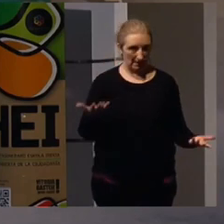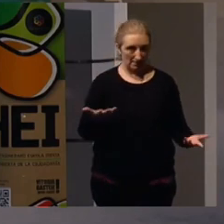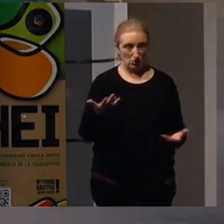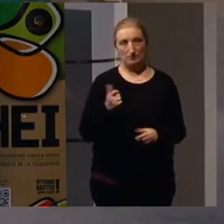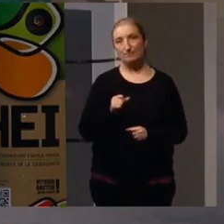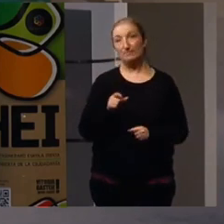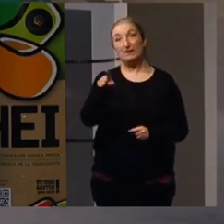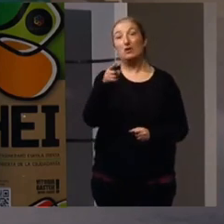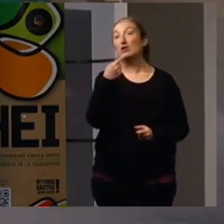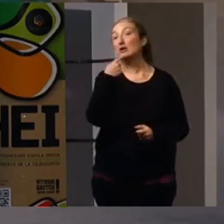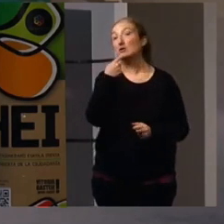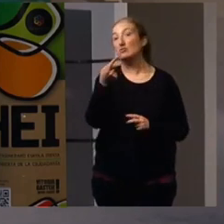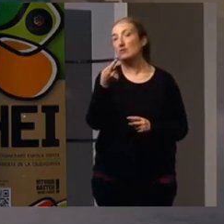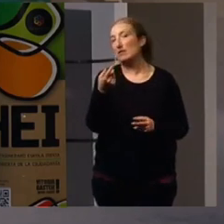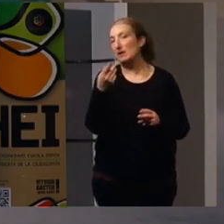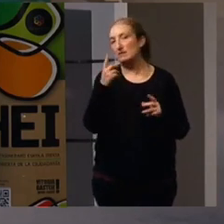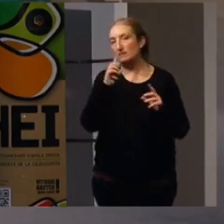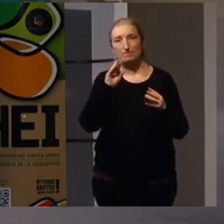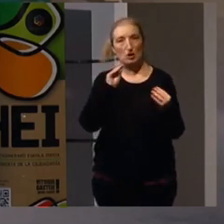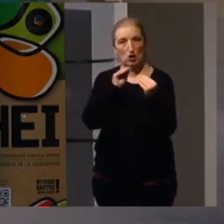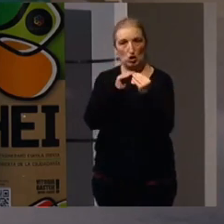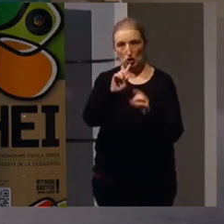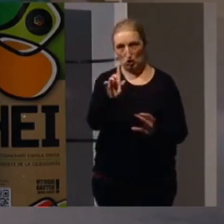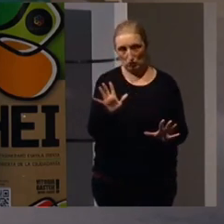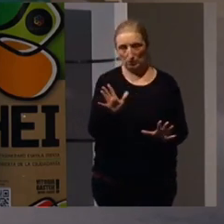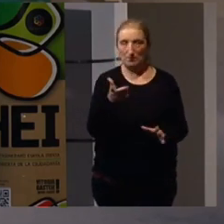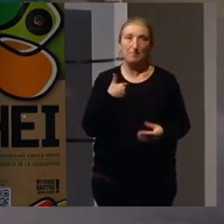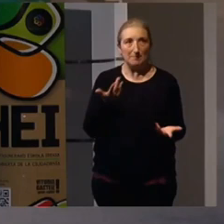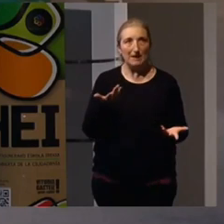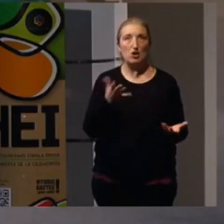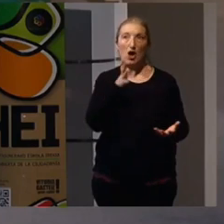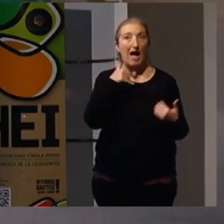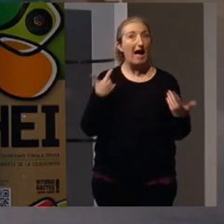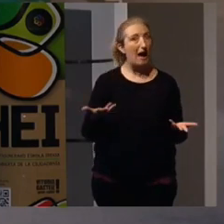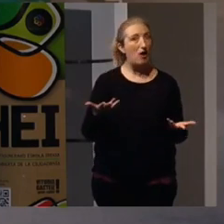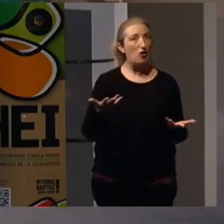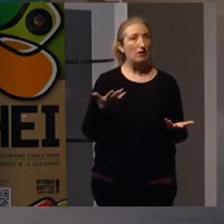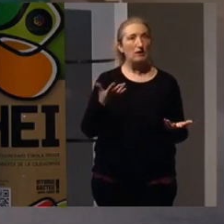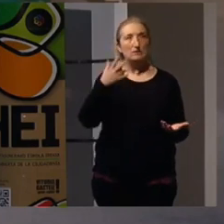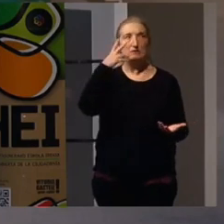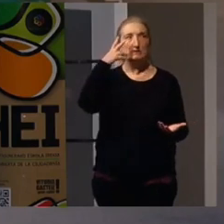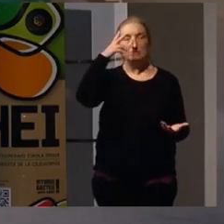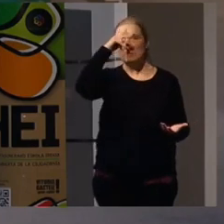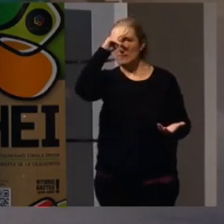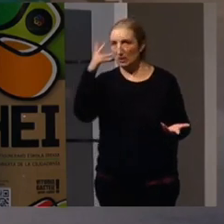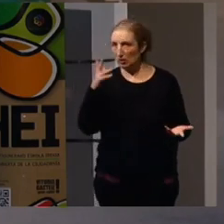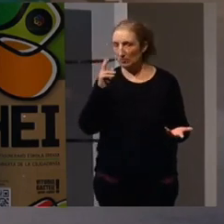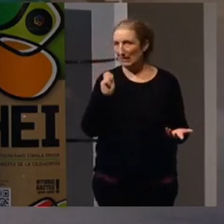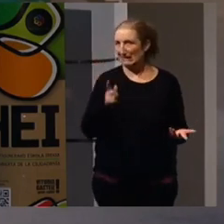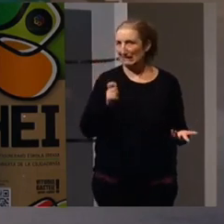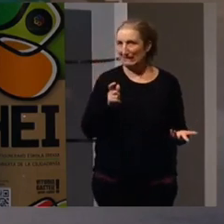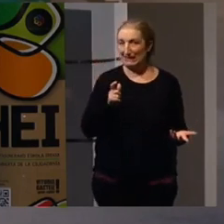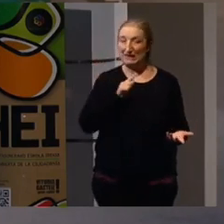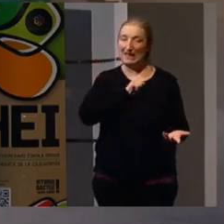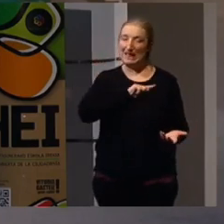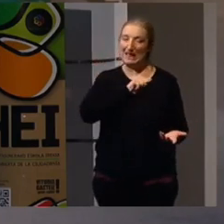entiendo que no es el caso que decías tú, ¿eh? Pero un fenómeno muy contemporáneo que a mí me resulta profundamente perturbador y de